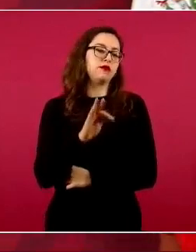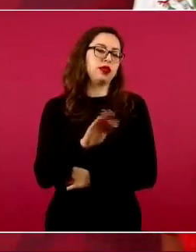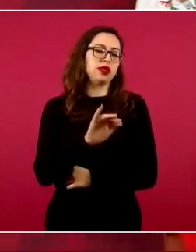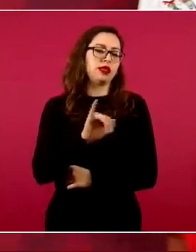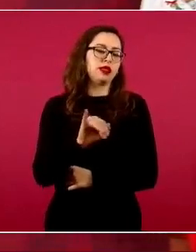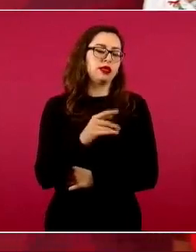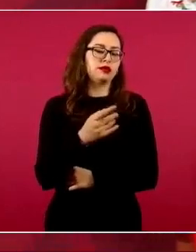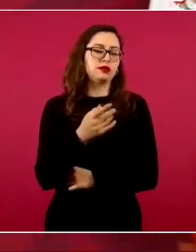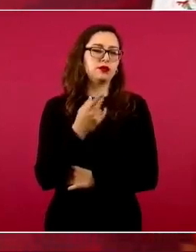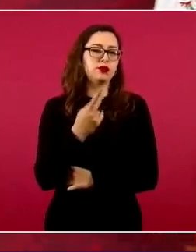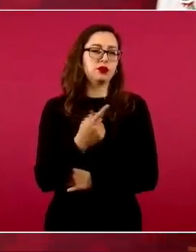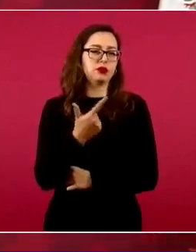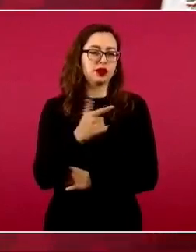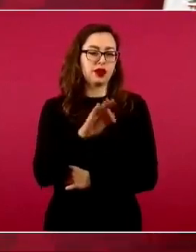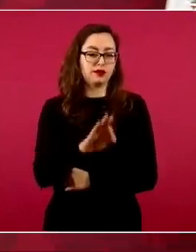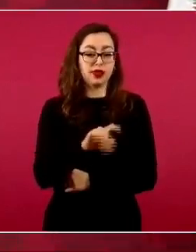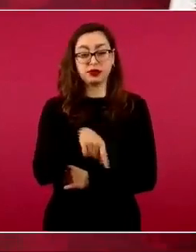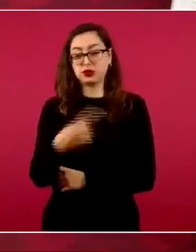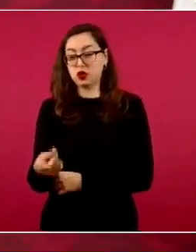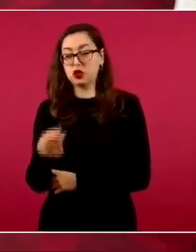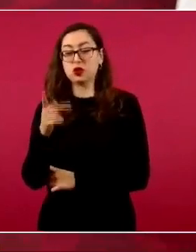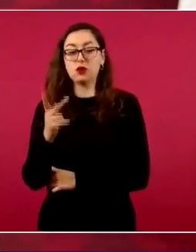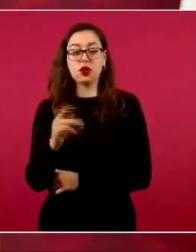jueces, magistrados, ministros.